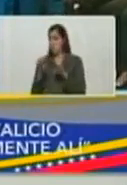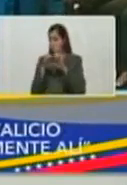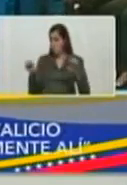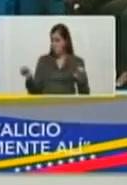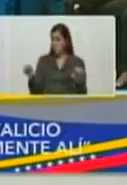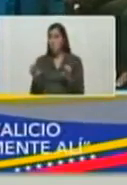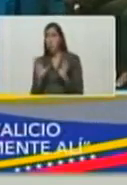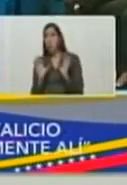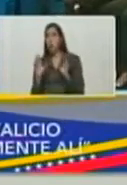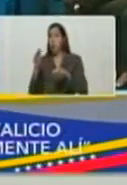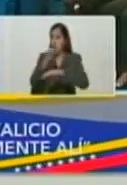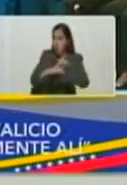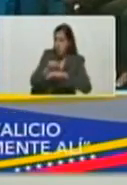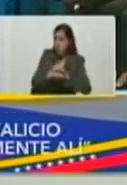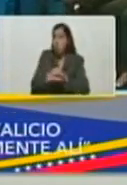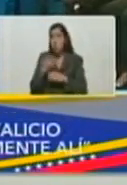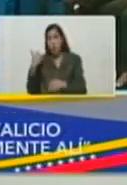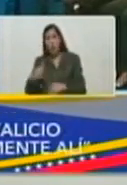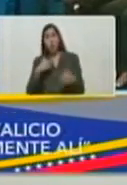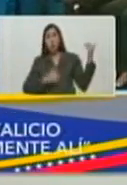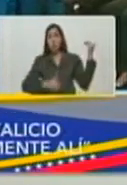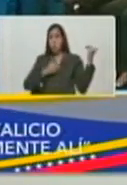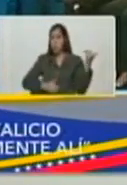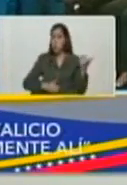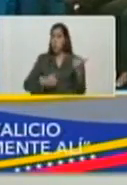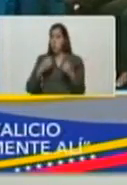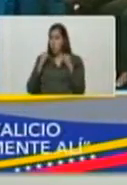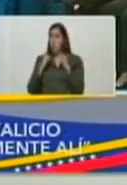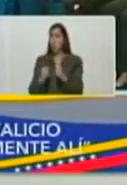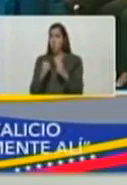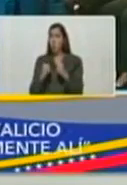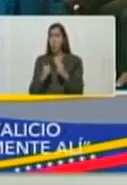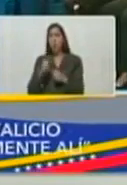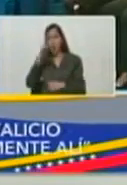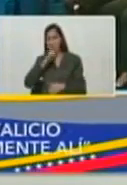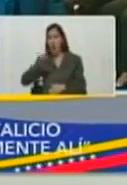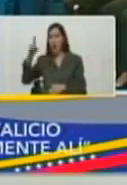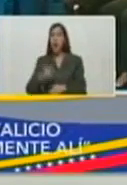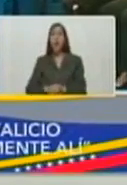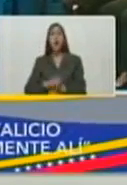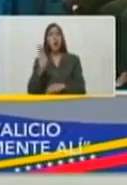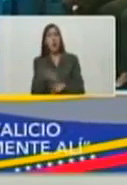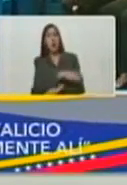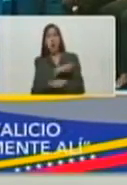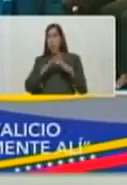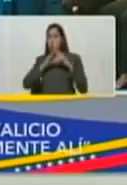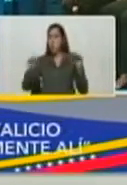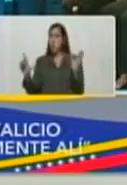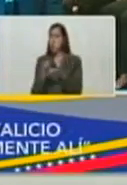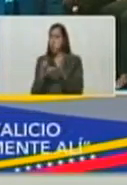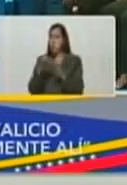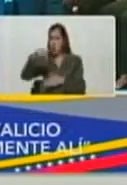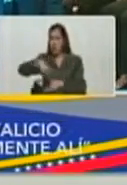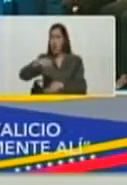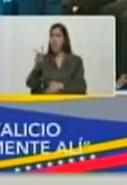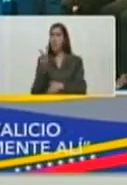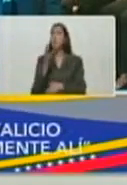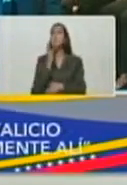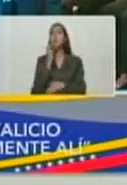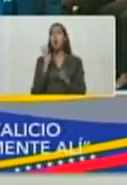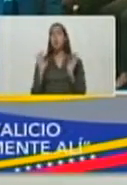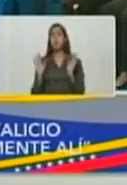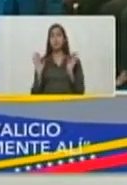un movimiento aliprimerista fuerte y hay el festival de la canción de Ali Primera en todos los liceos del país. Por ejemplo,